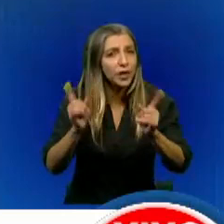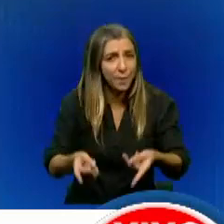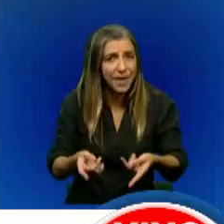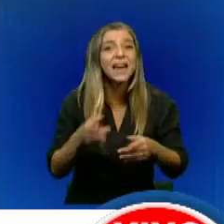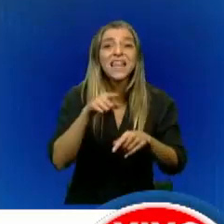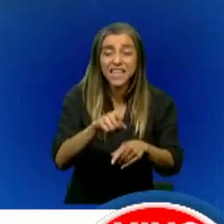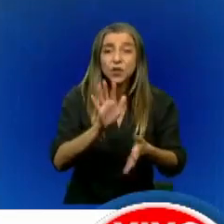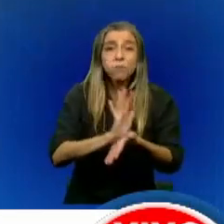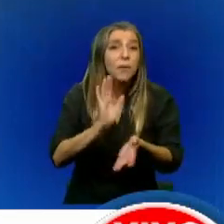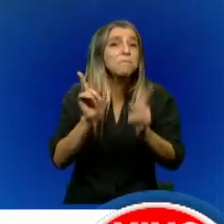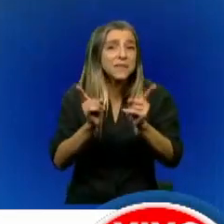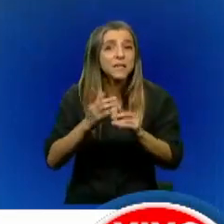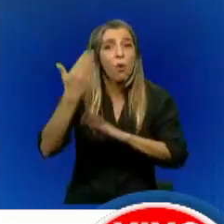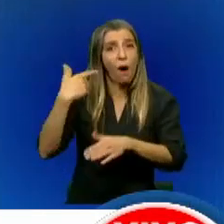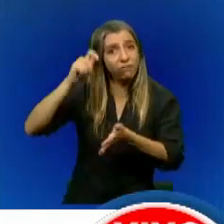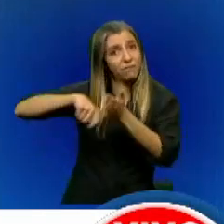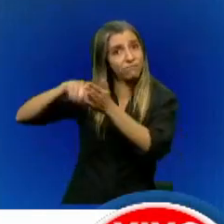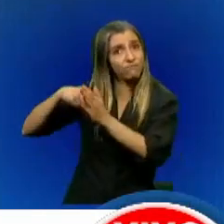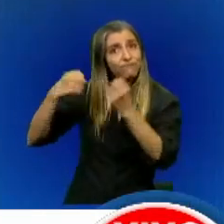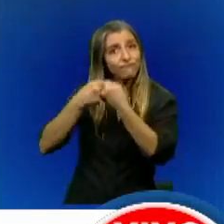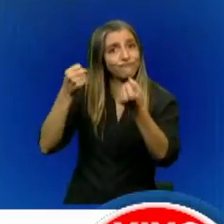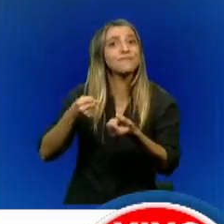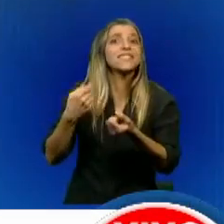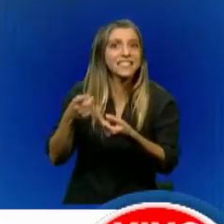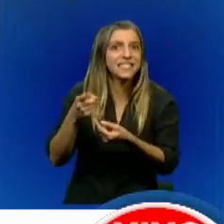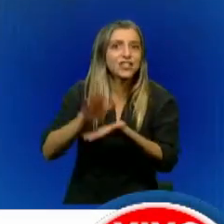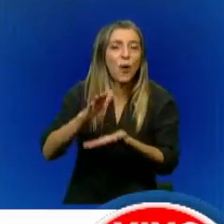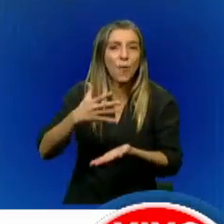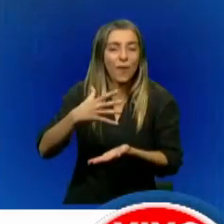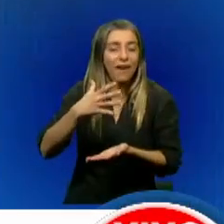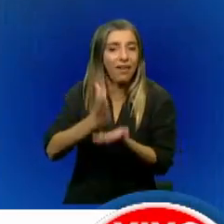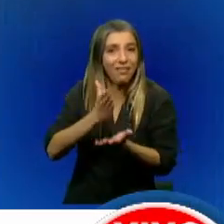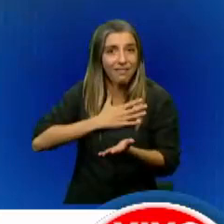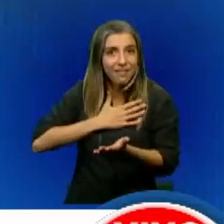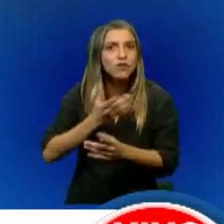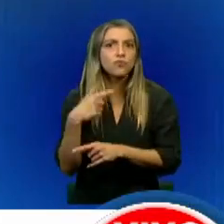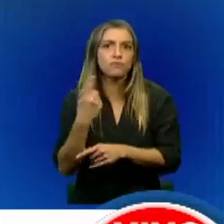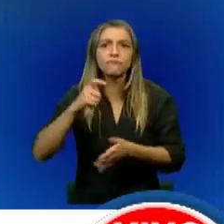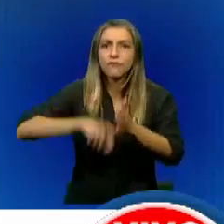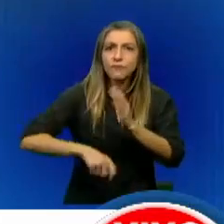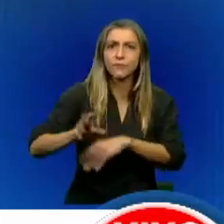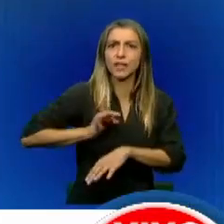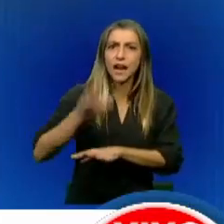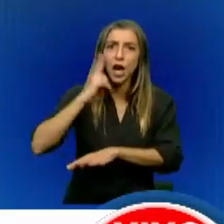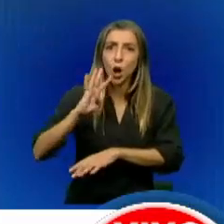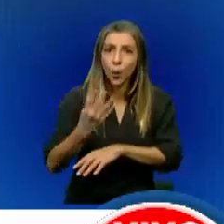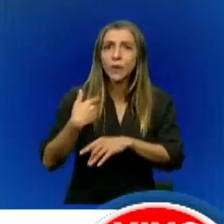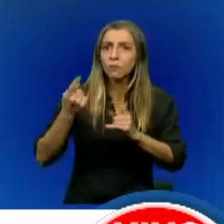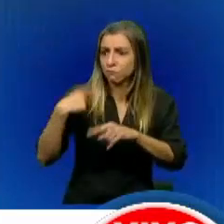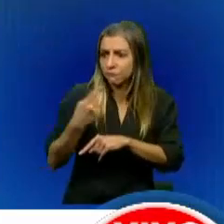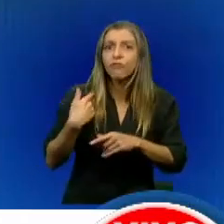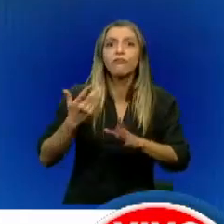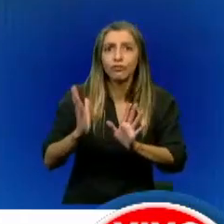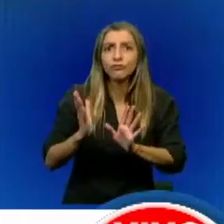tratados internacionales de derechos humanos constitucionalizados en 1994 y que había que transformar en ley porque había que garantizarle el derecho al voto a